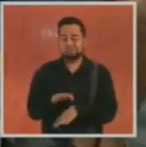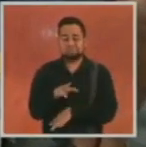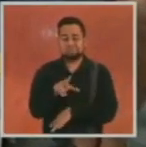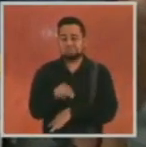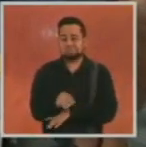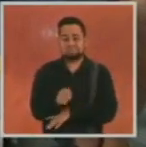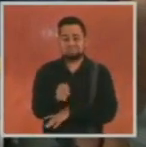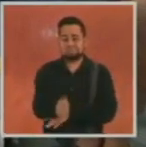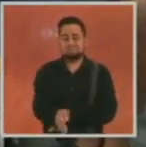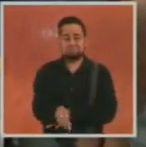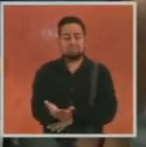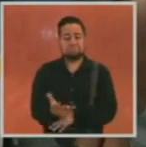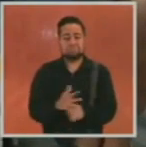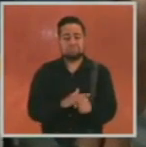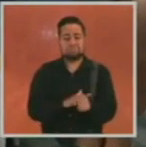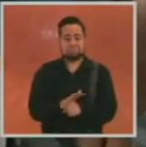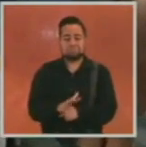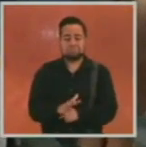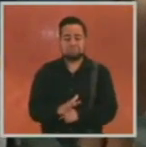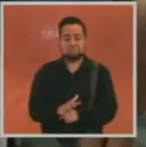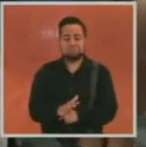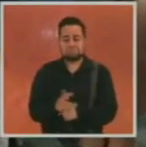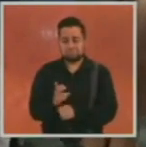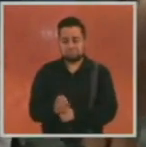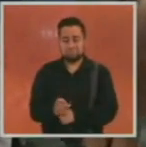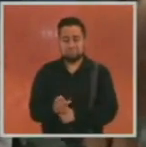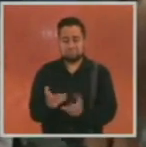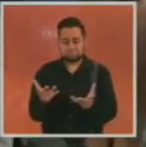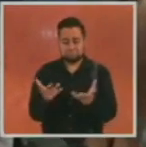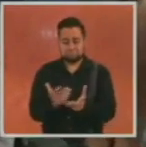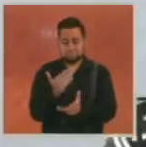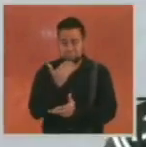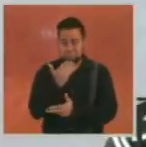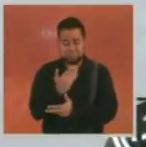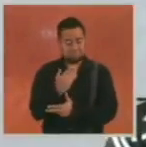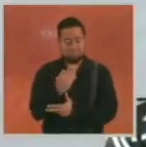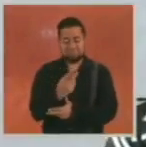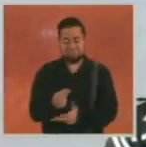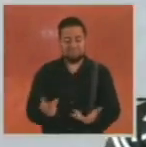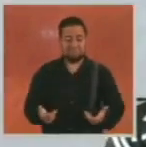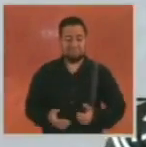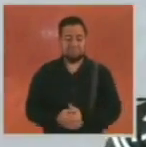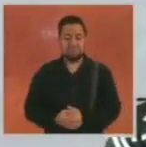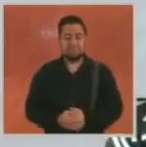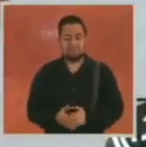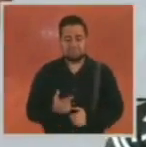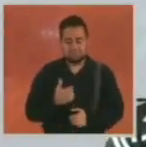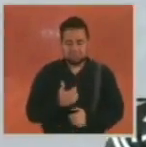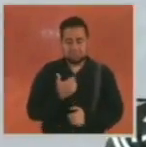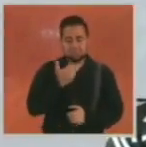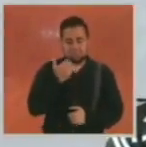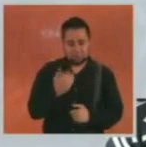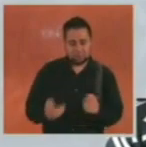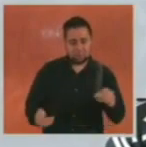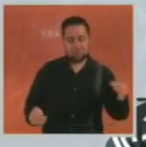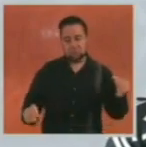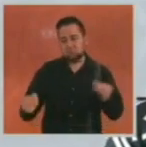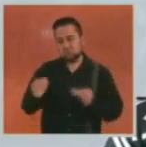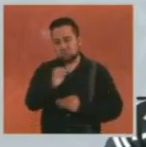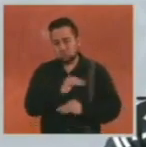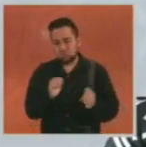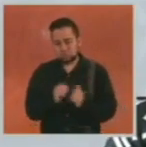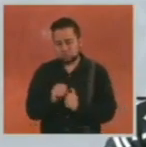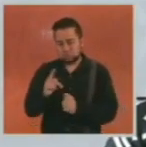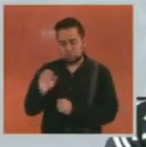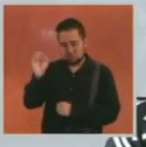permiten que se haga las cosas bien yo les quiero pedir que lo hagan todos con